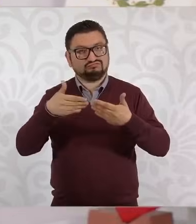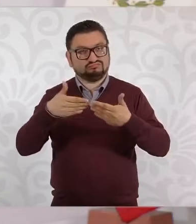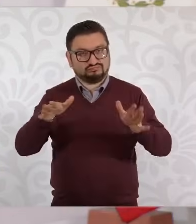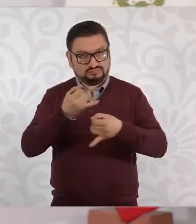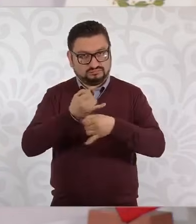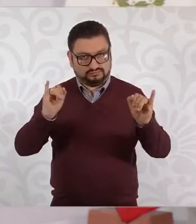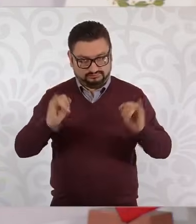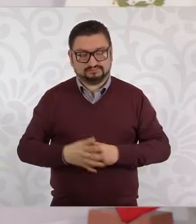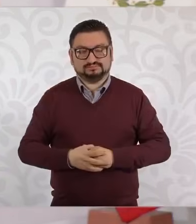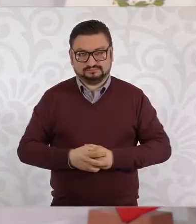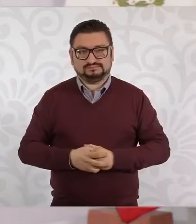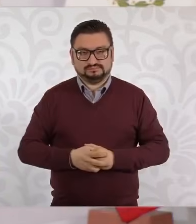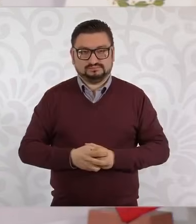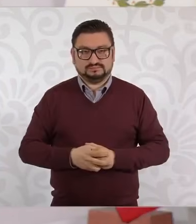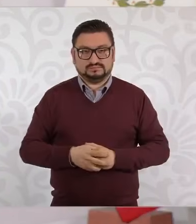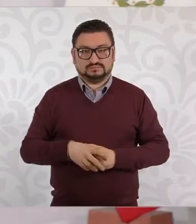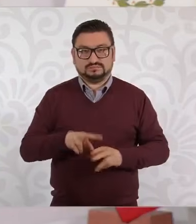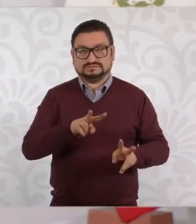Y la vista es algo